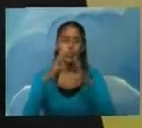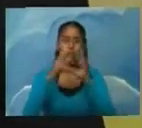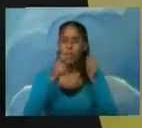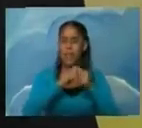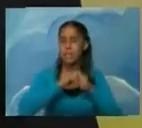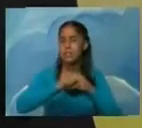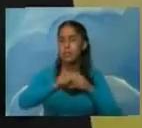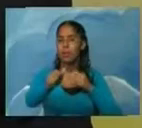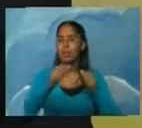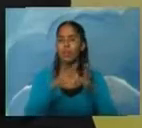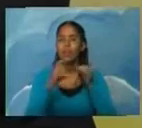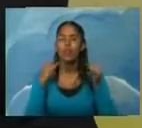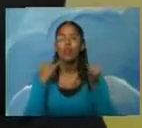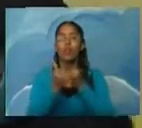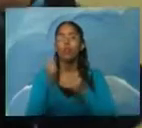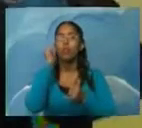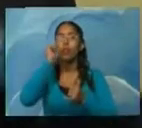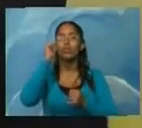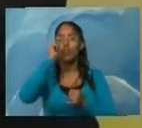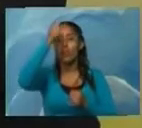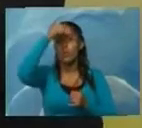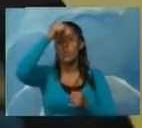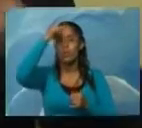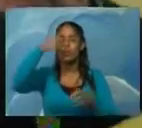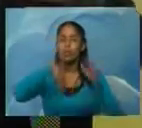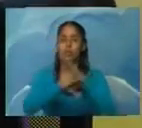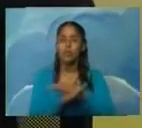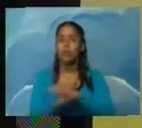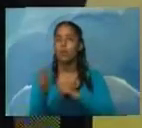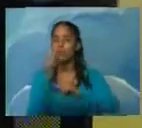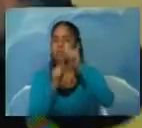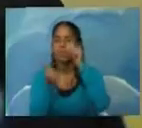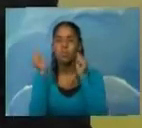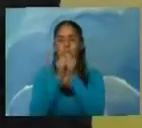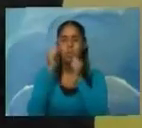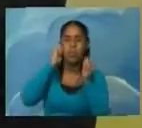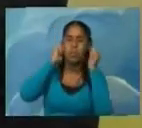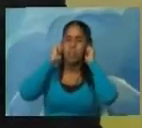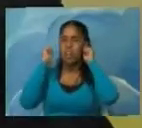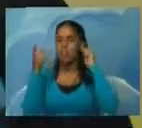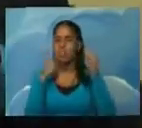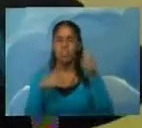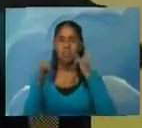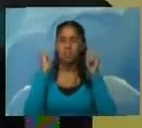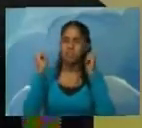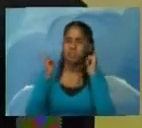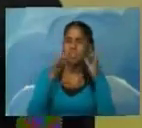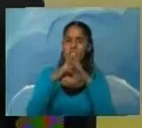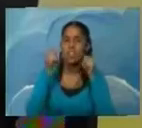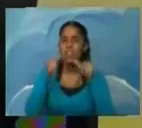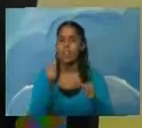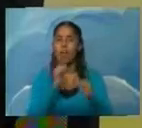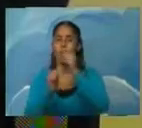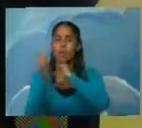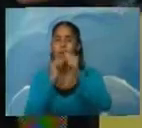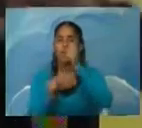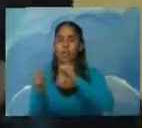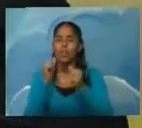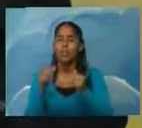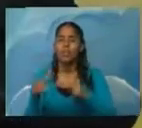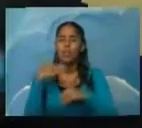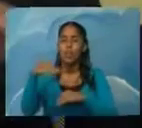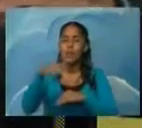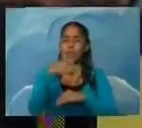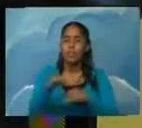y el fin de semana, ¿qué hacen? ¿Se van al bar o se quedan? Ahora hay una, como está de moda, allí en la